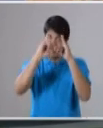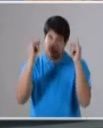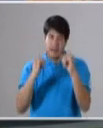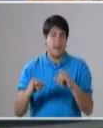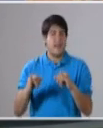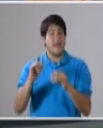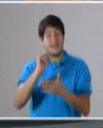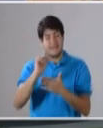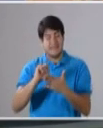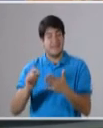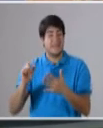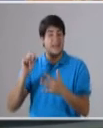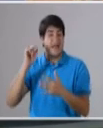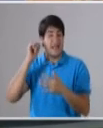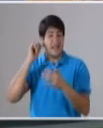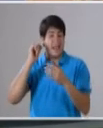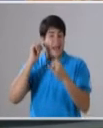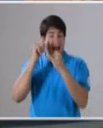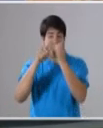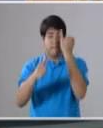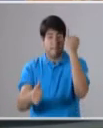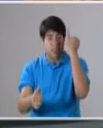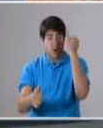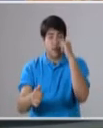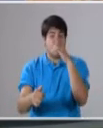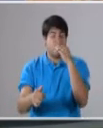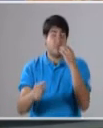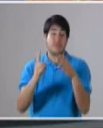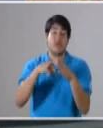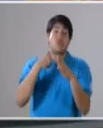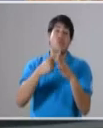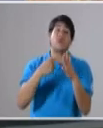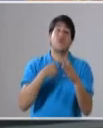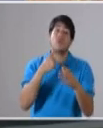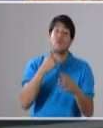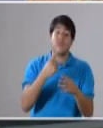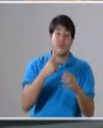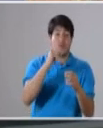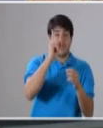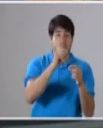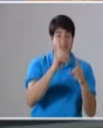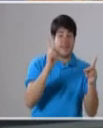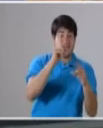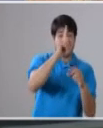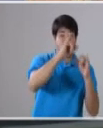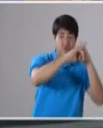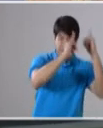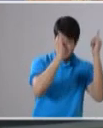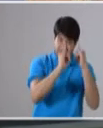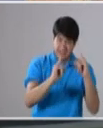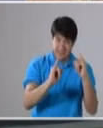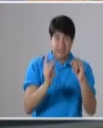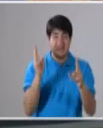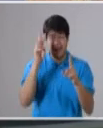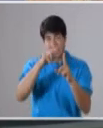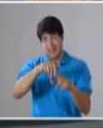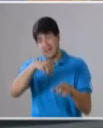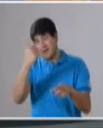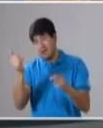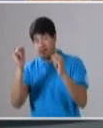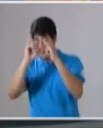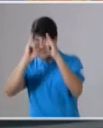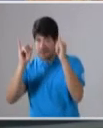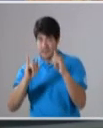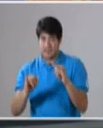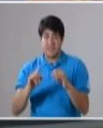libro de Apocalipsis. Entonces, cuando yo digo de estatua a estatua, me refiero a que empezó una estatua allá en el